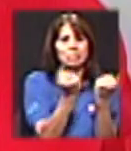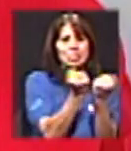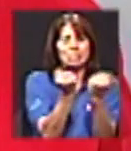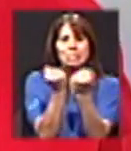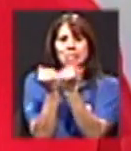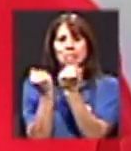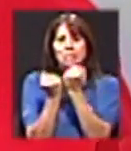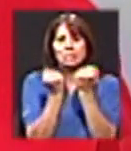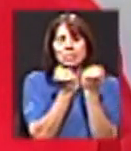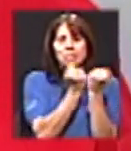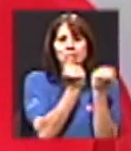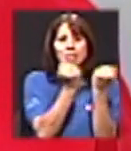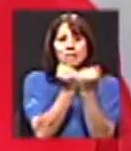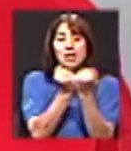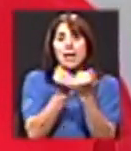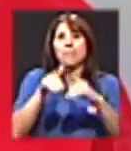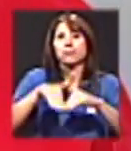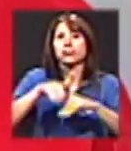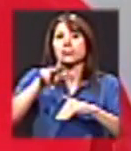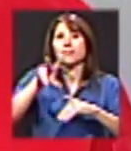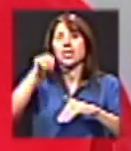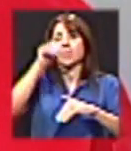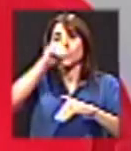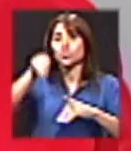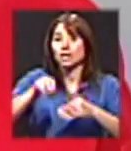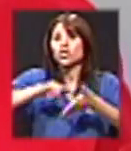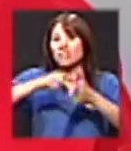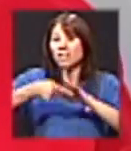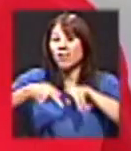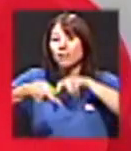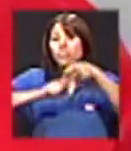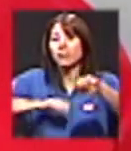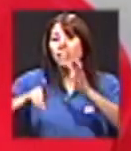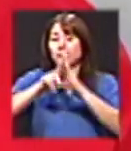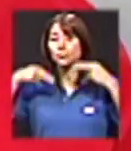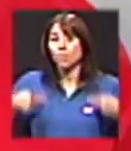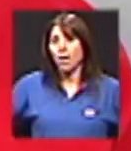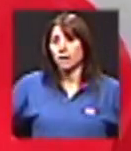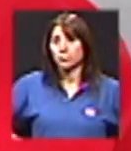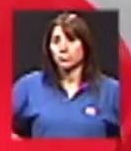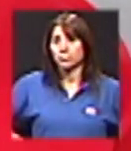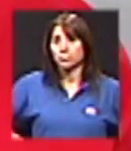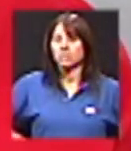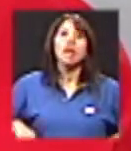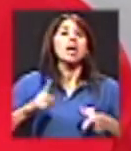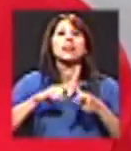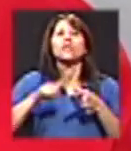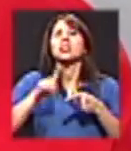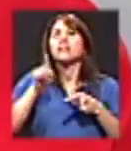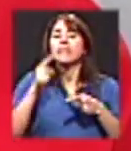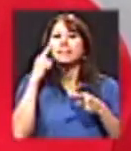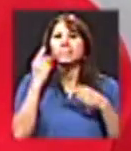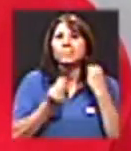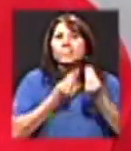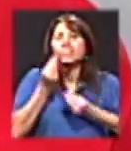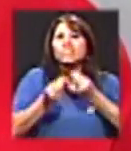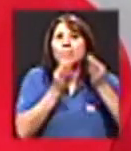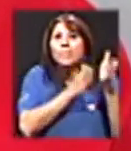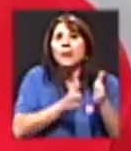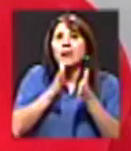en el 20% estás en el límite de empezar a violar los derechos humanos. Entonces, por supuesto que había que planear qué hacer. Planeamos un plan de infraestructura que se